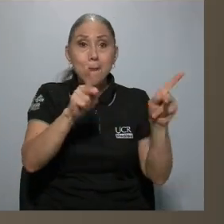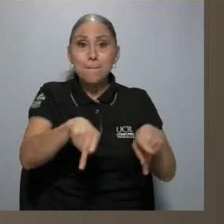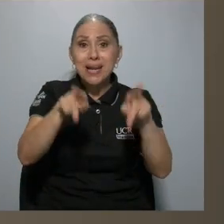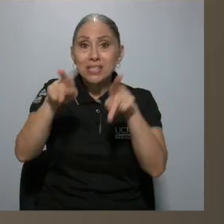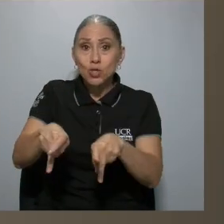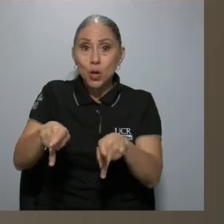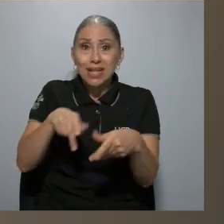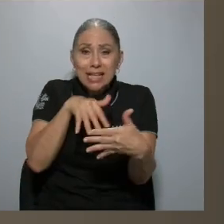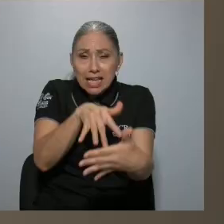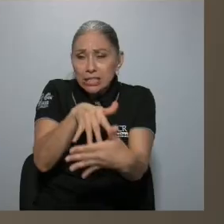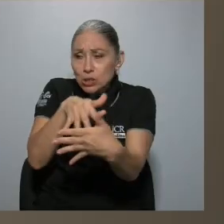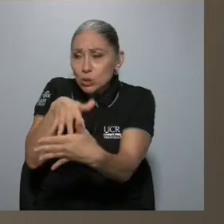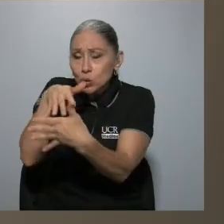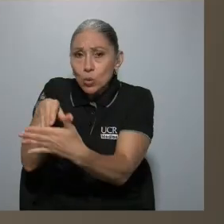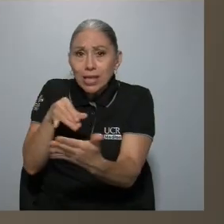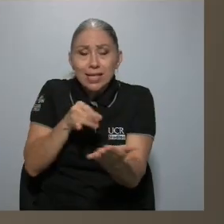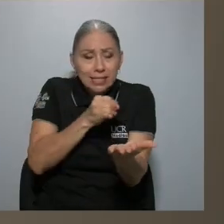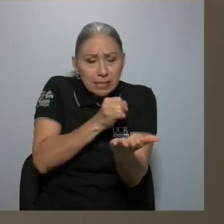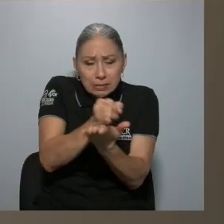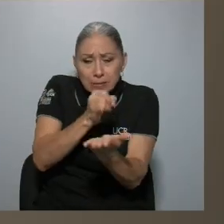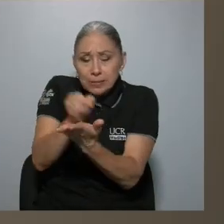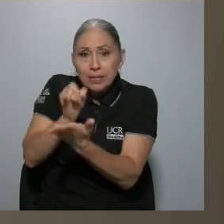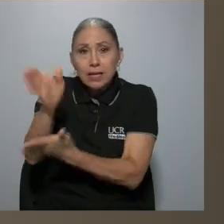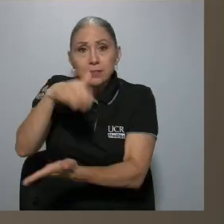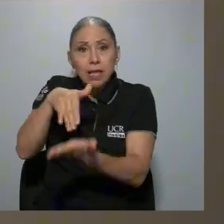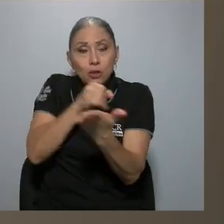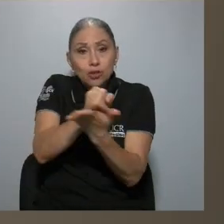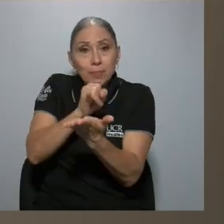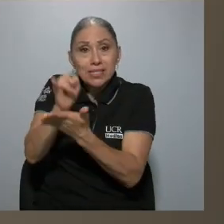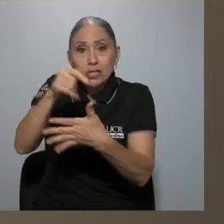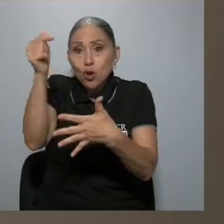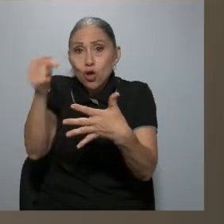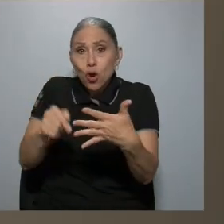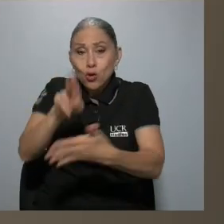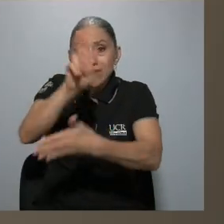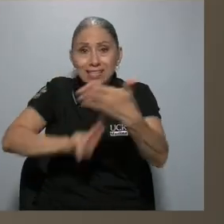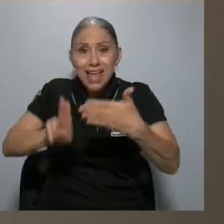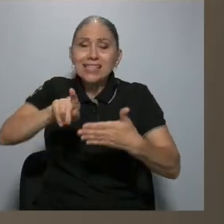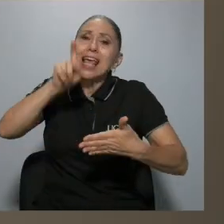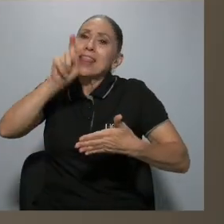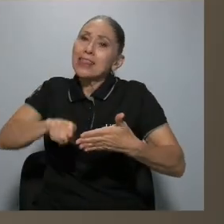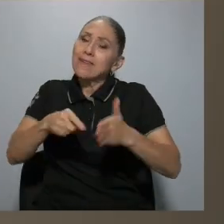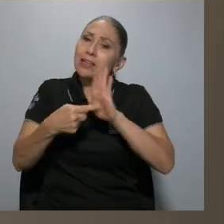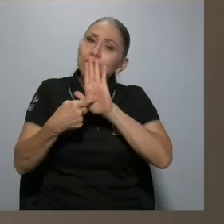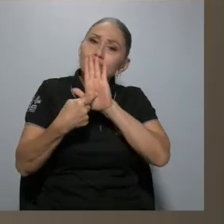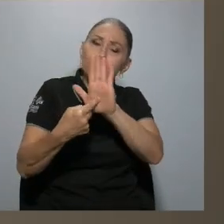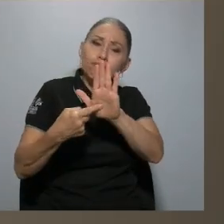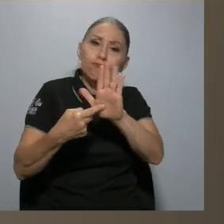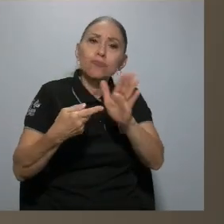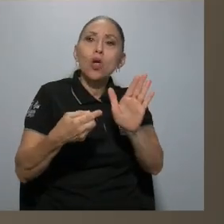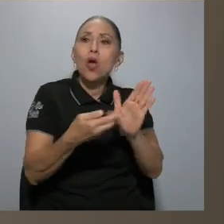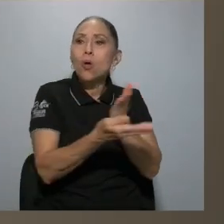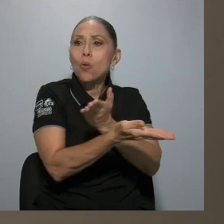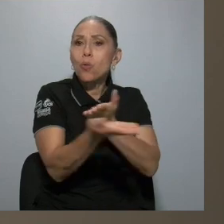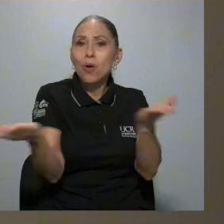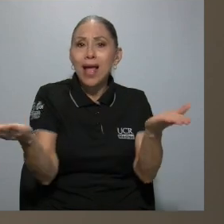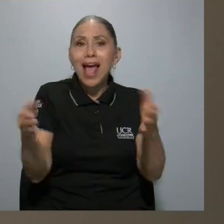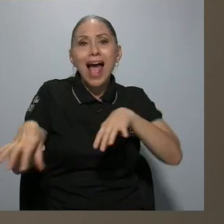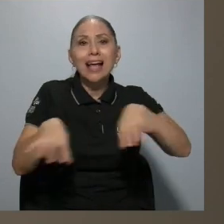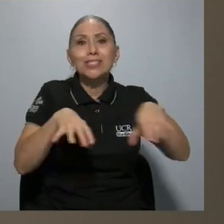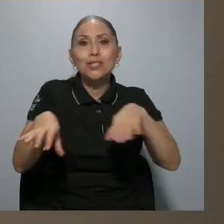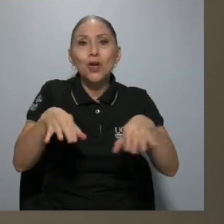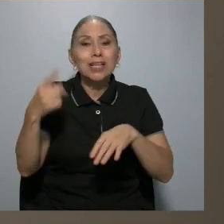que están en los centros de investigación de las universidades deben ser luz para las acciones que nos acerquen a un mañana